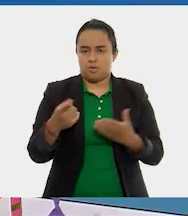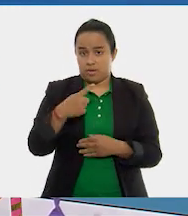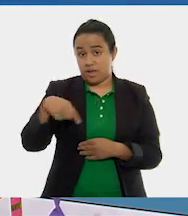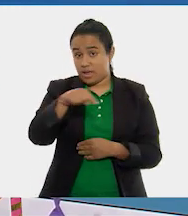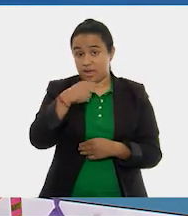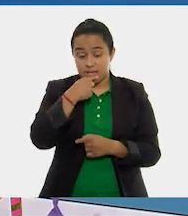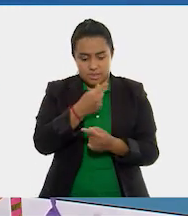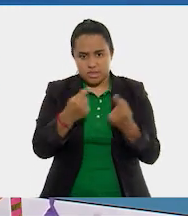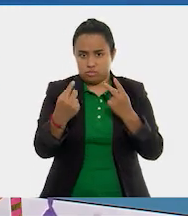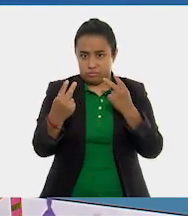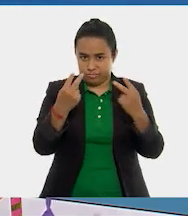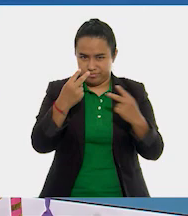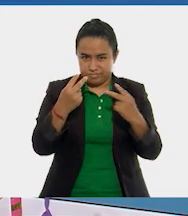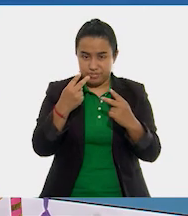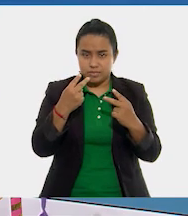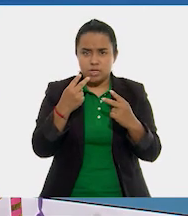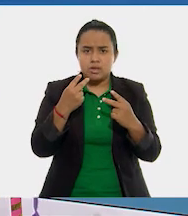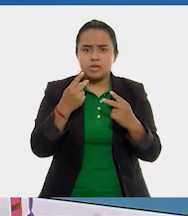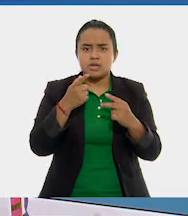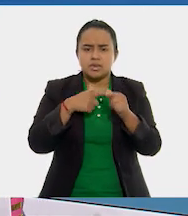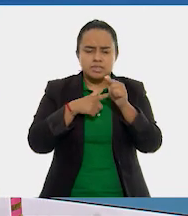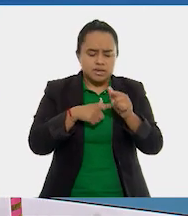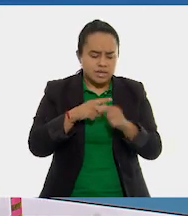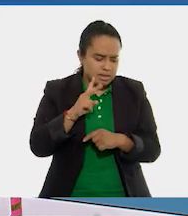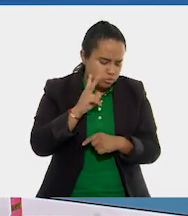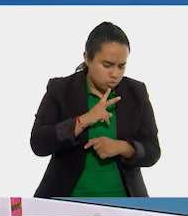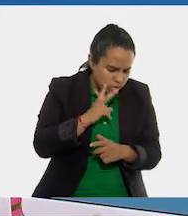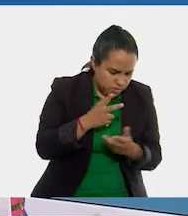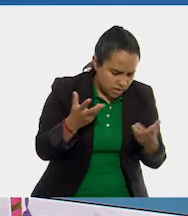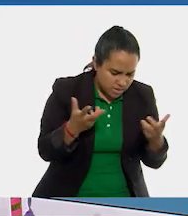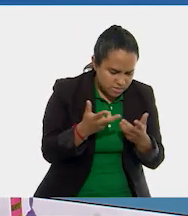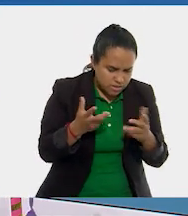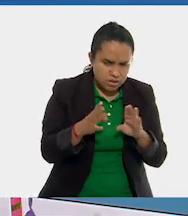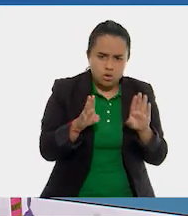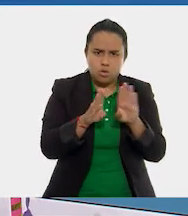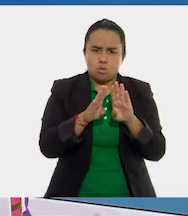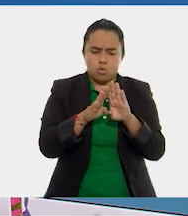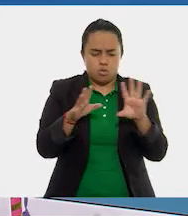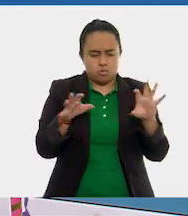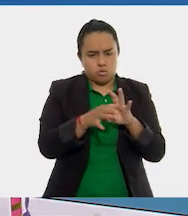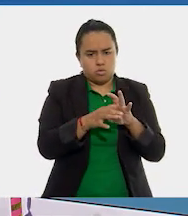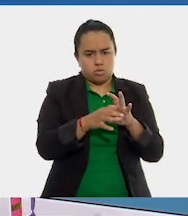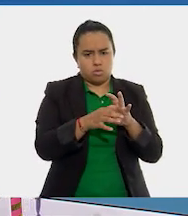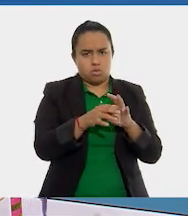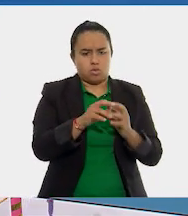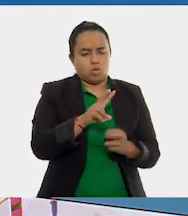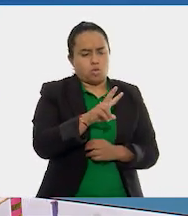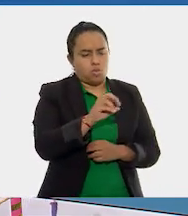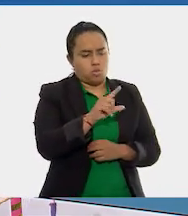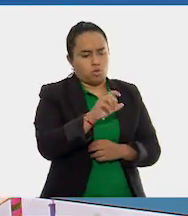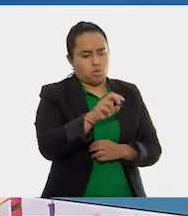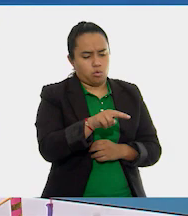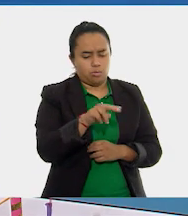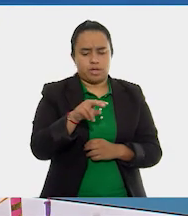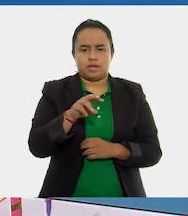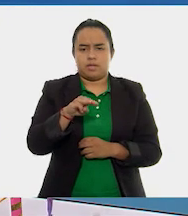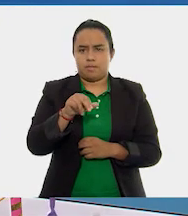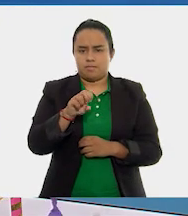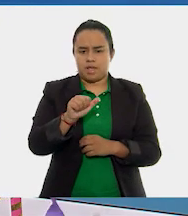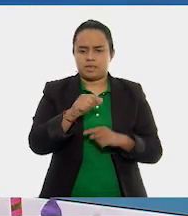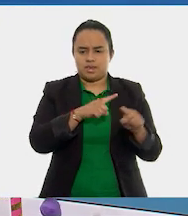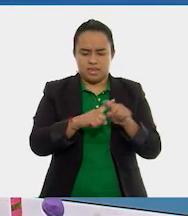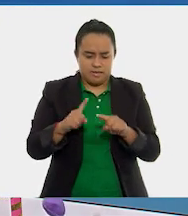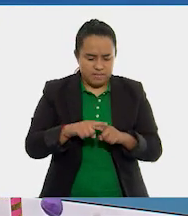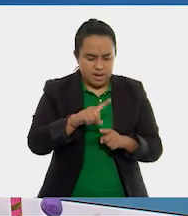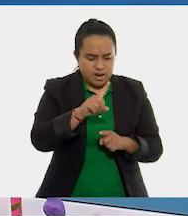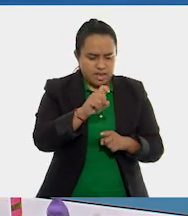las niñas y a los niños allá en casa a que sigan experimentando con la relación entre el volumen y la masa de distintos líquidos?